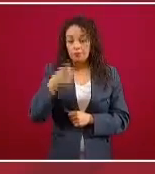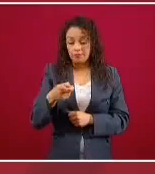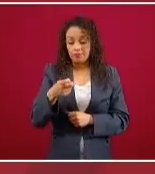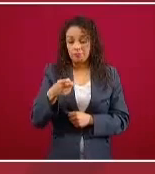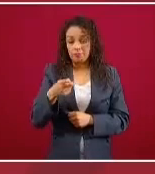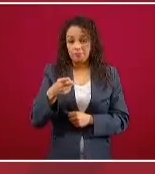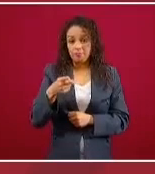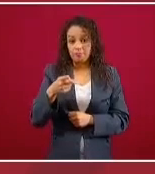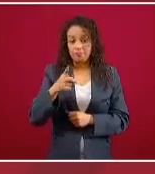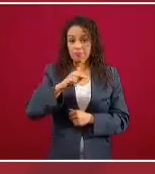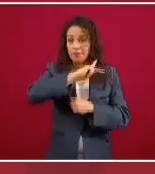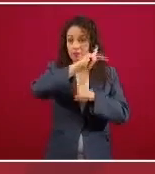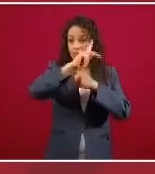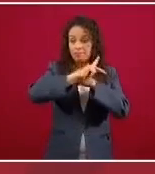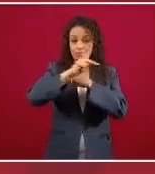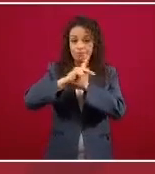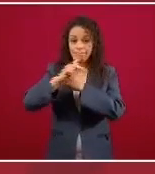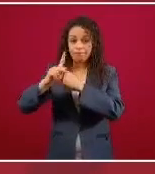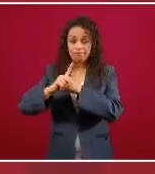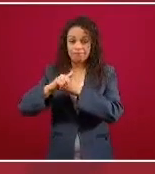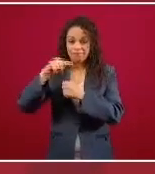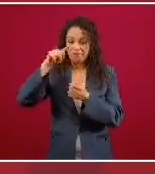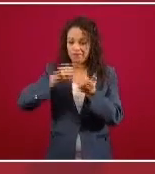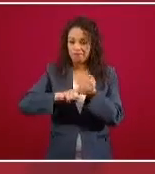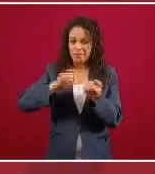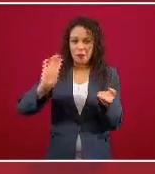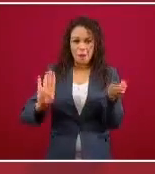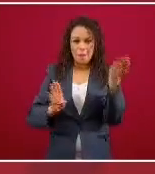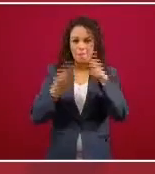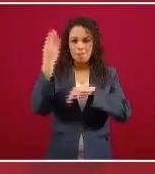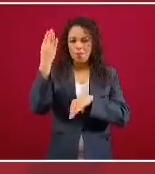mundo con más desigualdad,